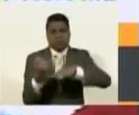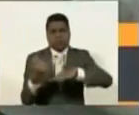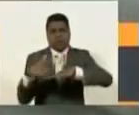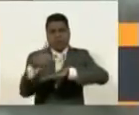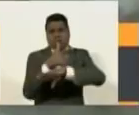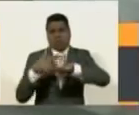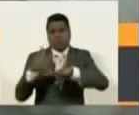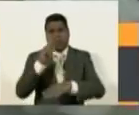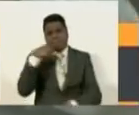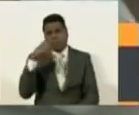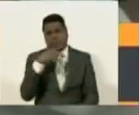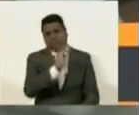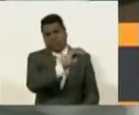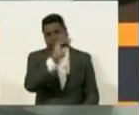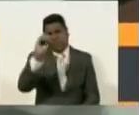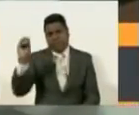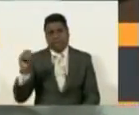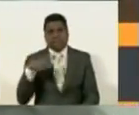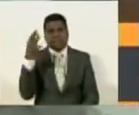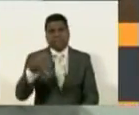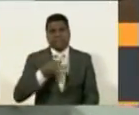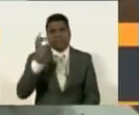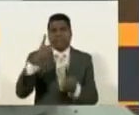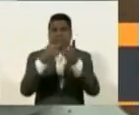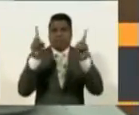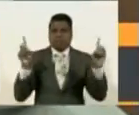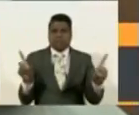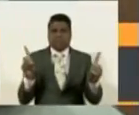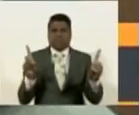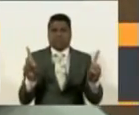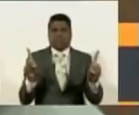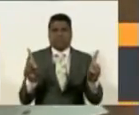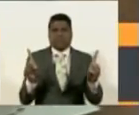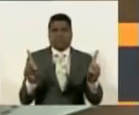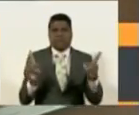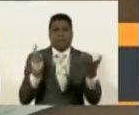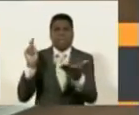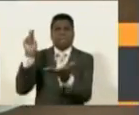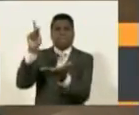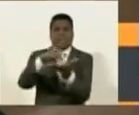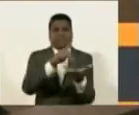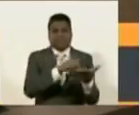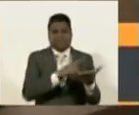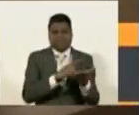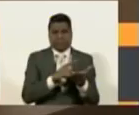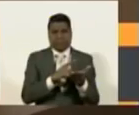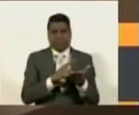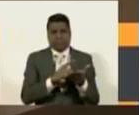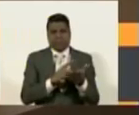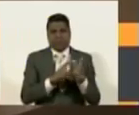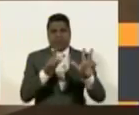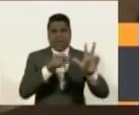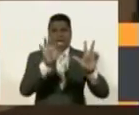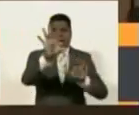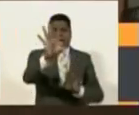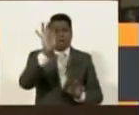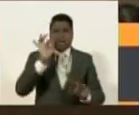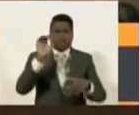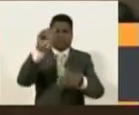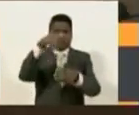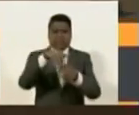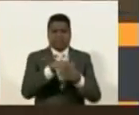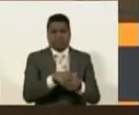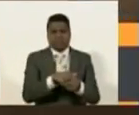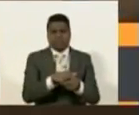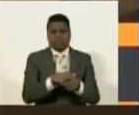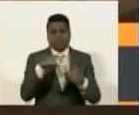es y será siempre democrático, participativo, electivo,